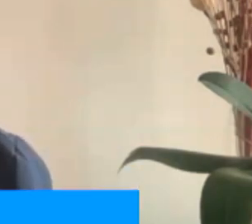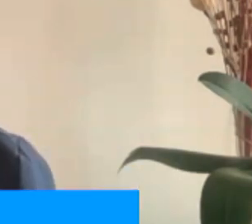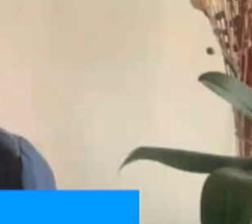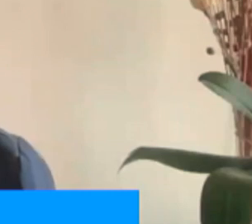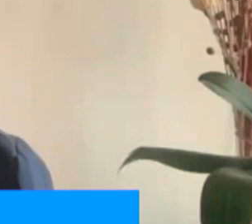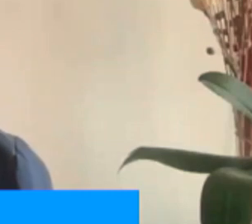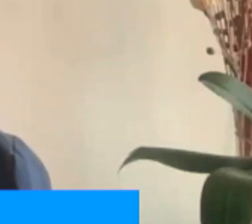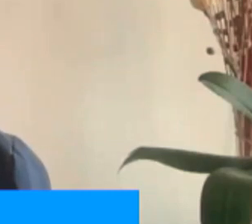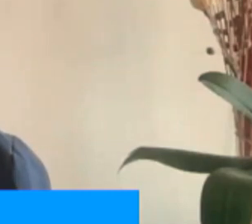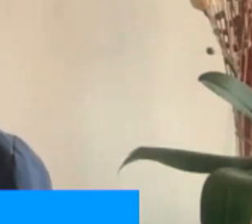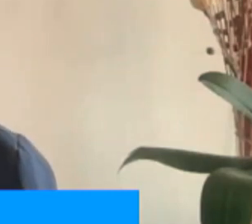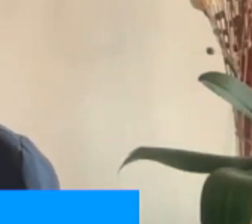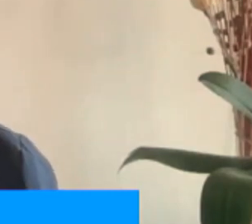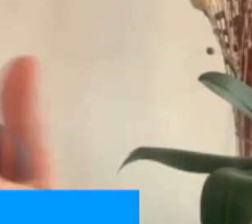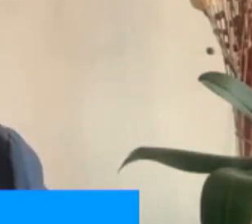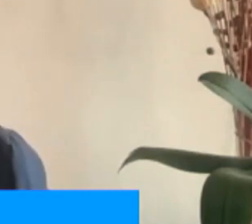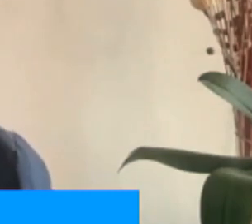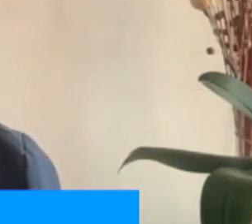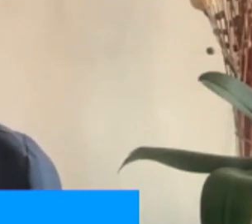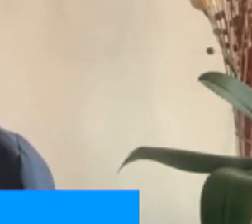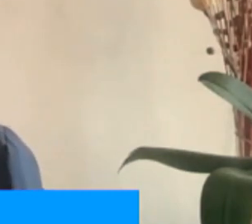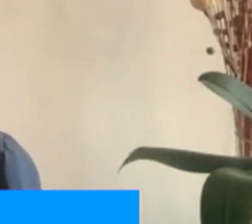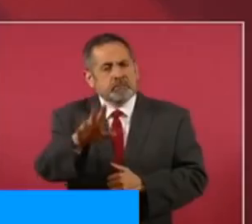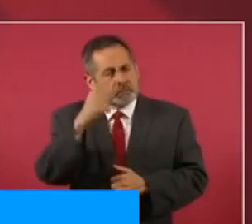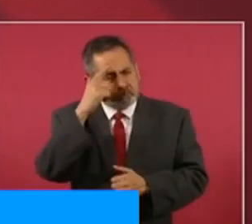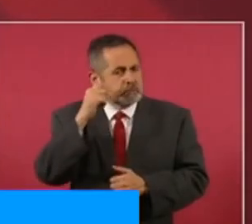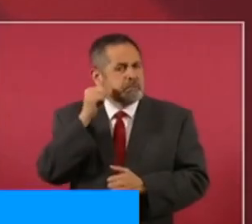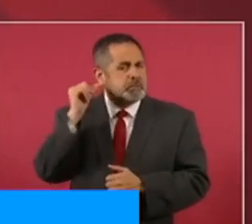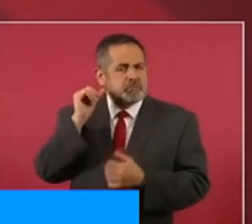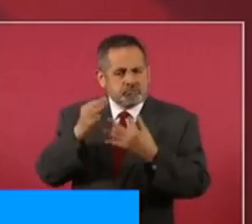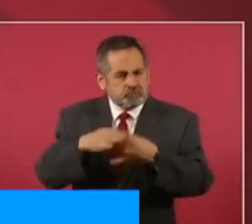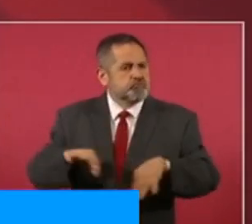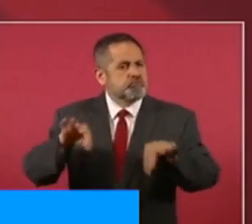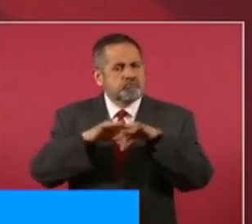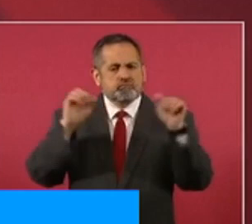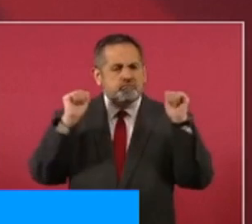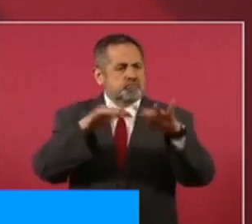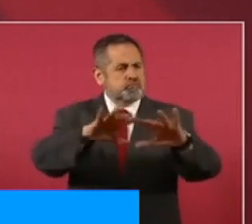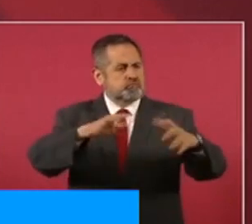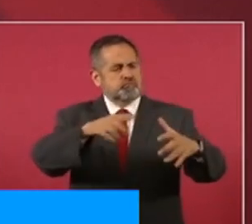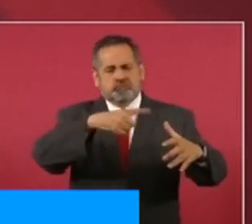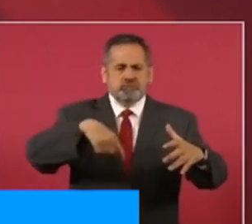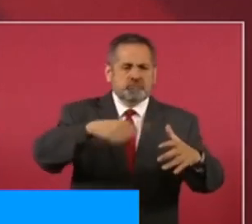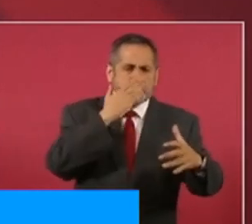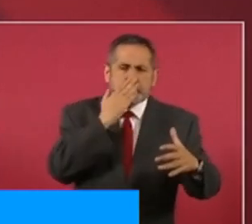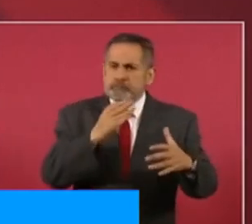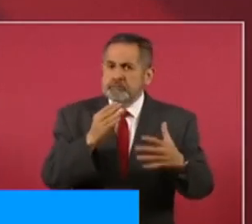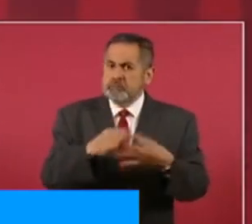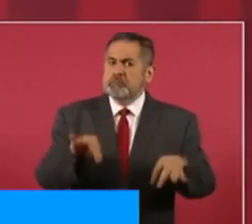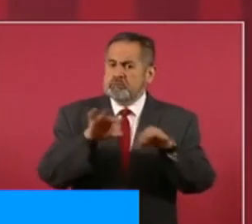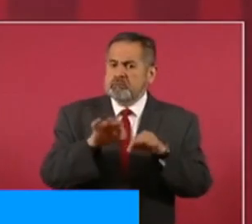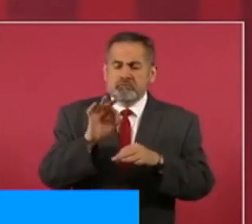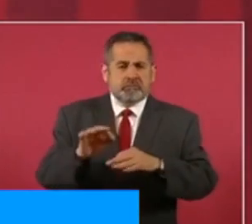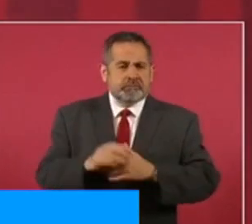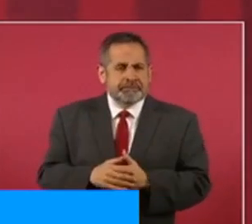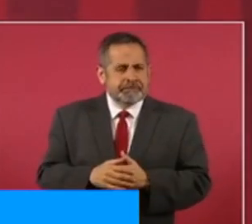no existió, y de hecho en su propia narrativa la democracia no existe porque él encarna la voz del pueblo